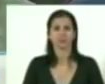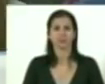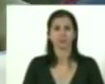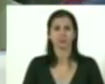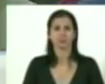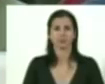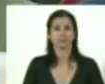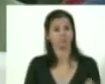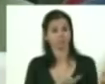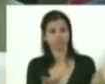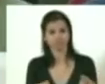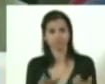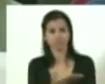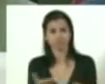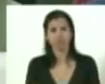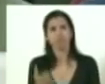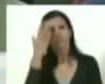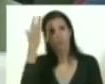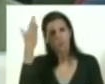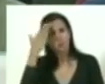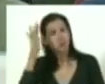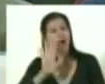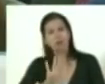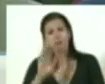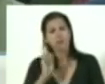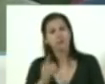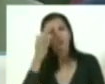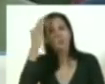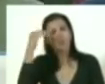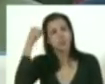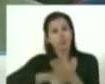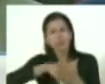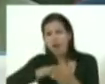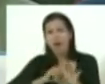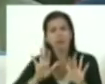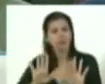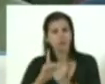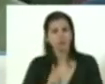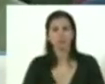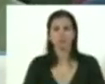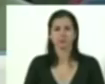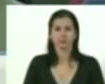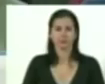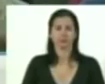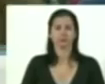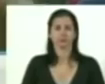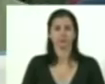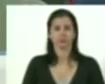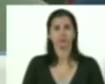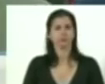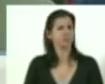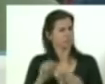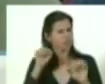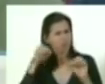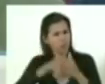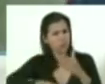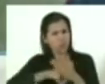y los invitamos a soñarla así, a lucharla así, a batallarla